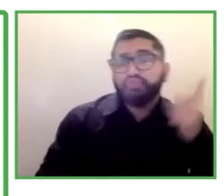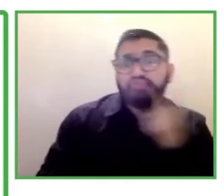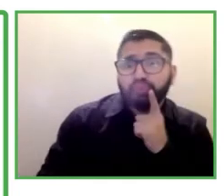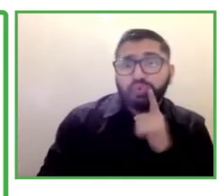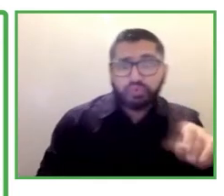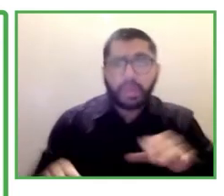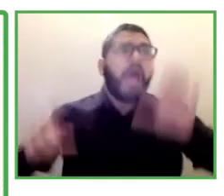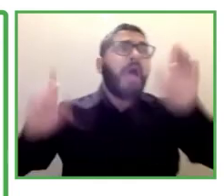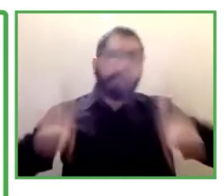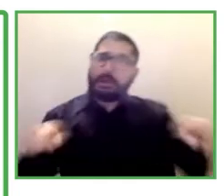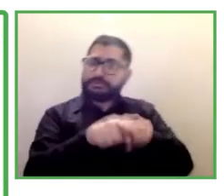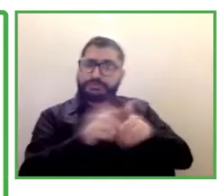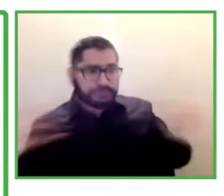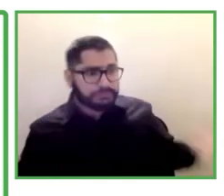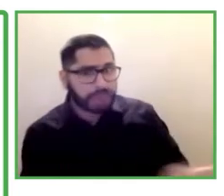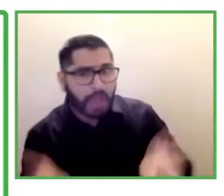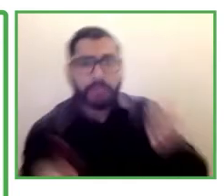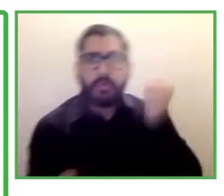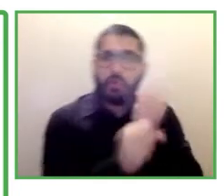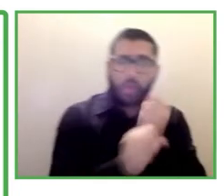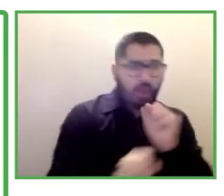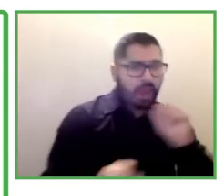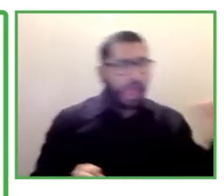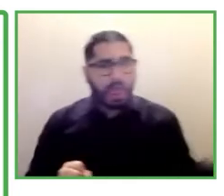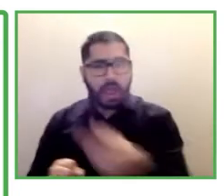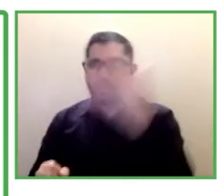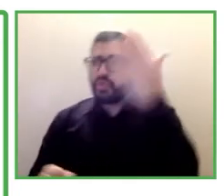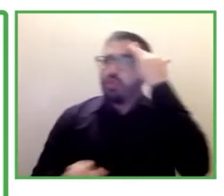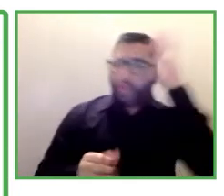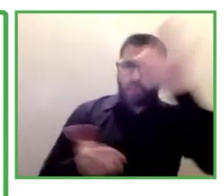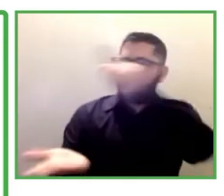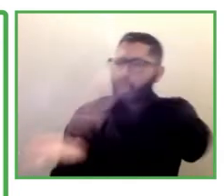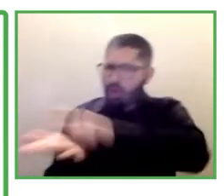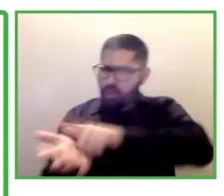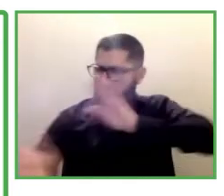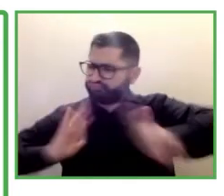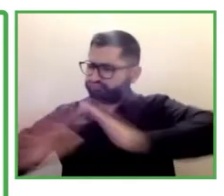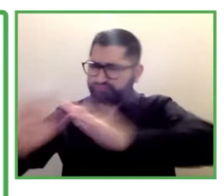Hacer esto lo va a hacer sentir mucho más parte del equipo.